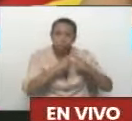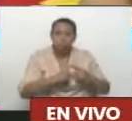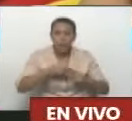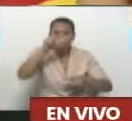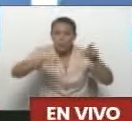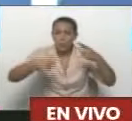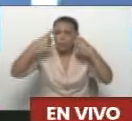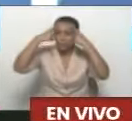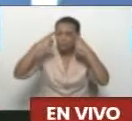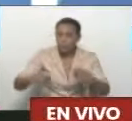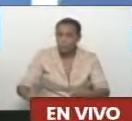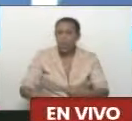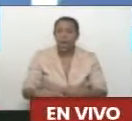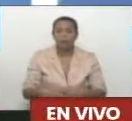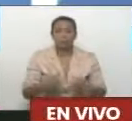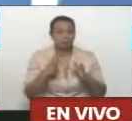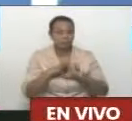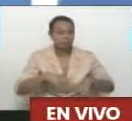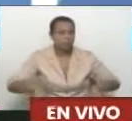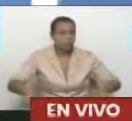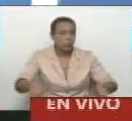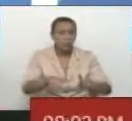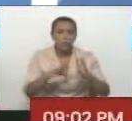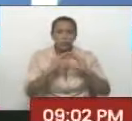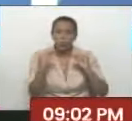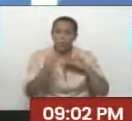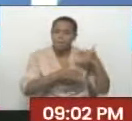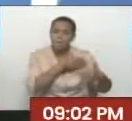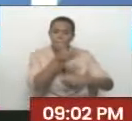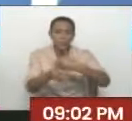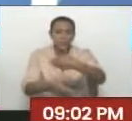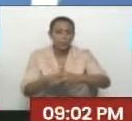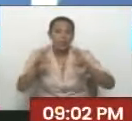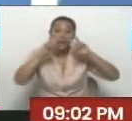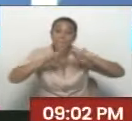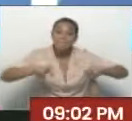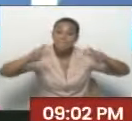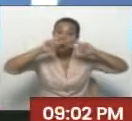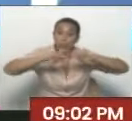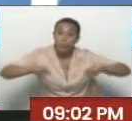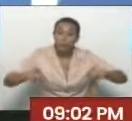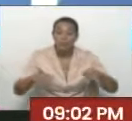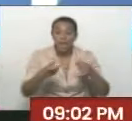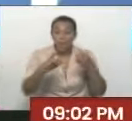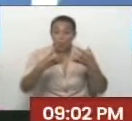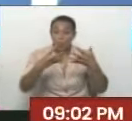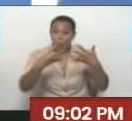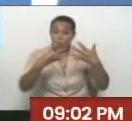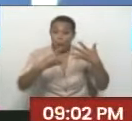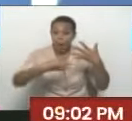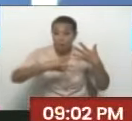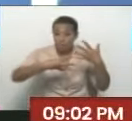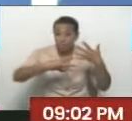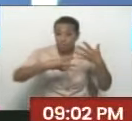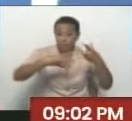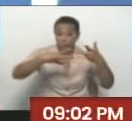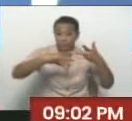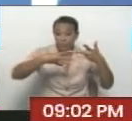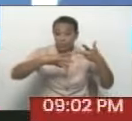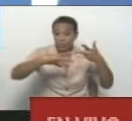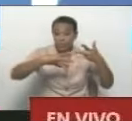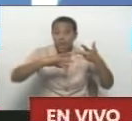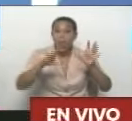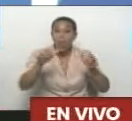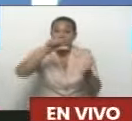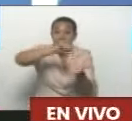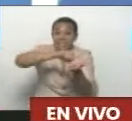humano, espiritual, de todo el proceso de investigación. En cuarto lugar, los centros